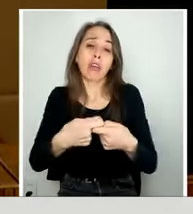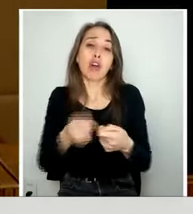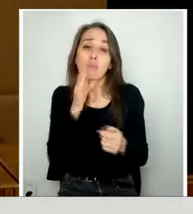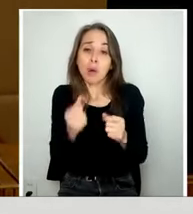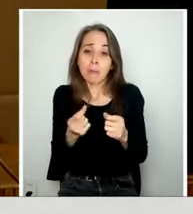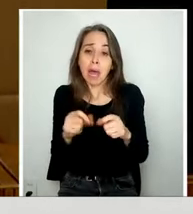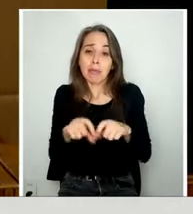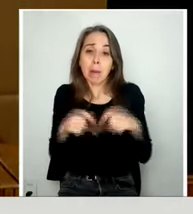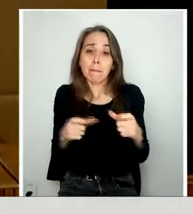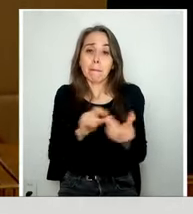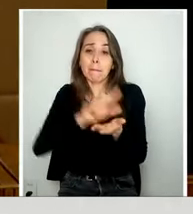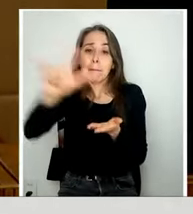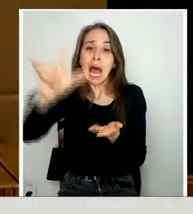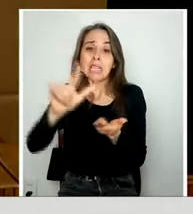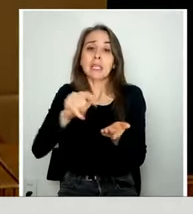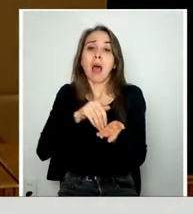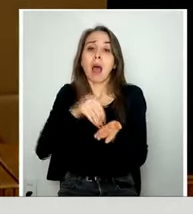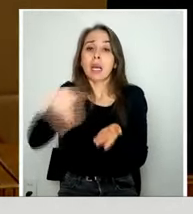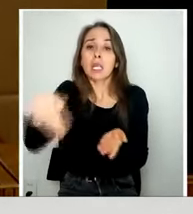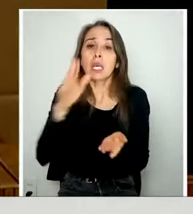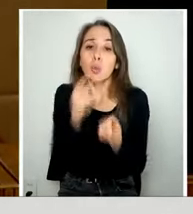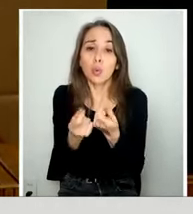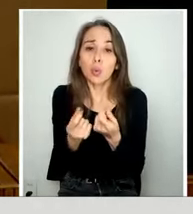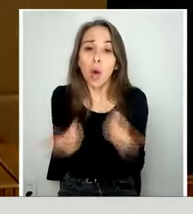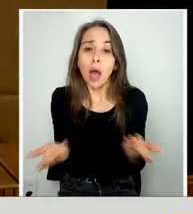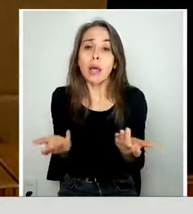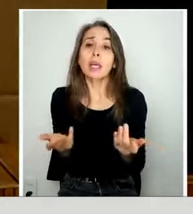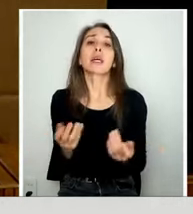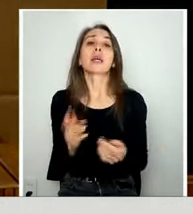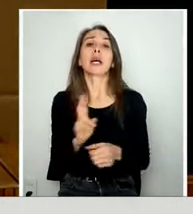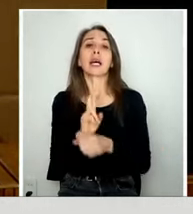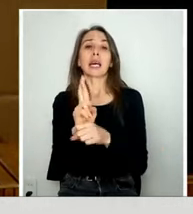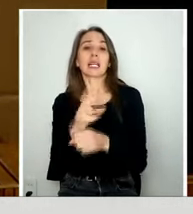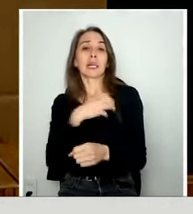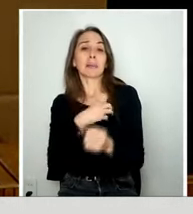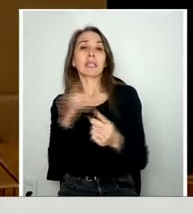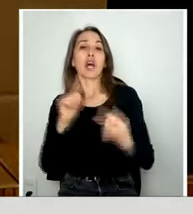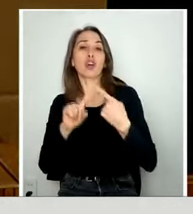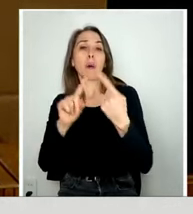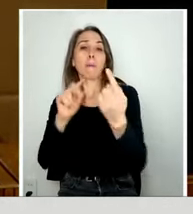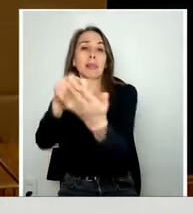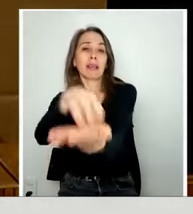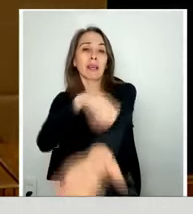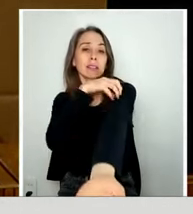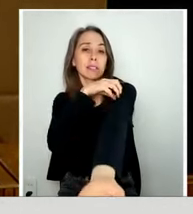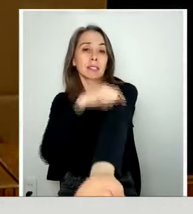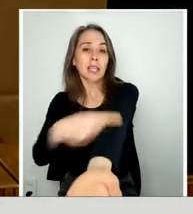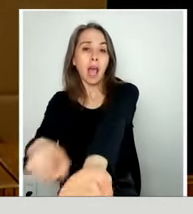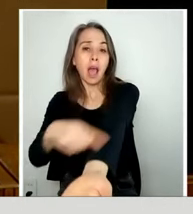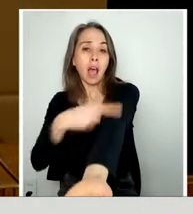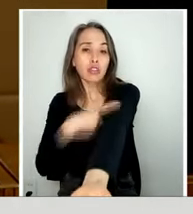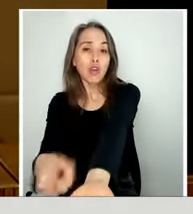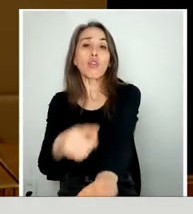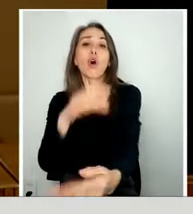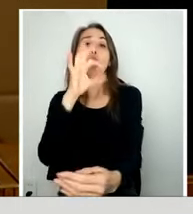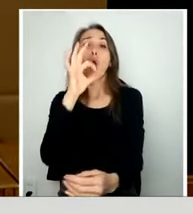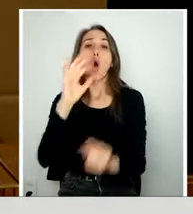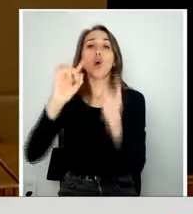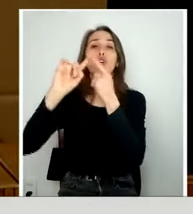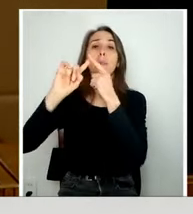poderlos representar ya sea en el territorio nacional o fuera del territorio nacional eso